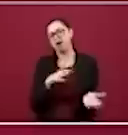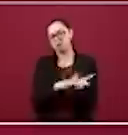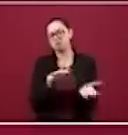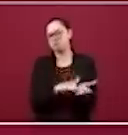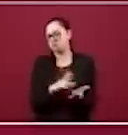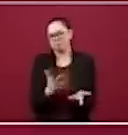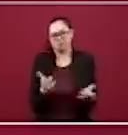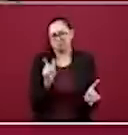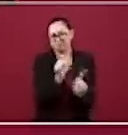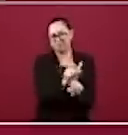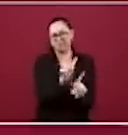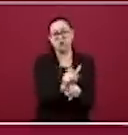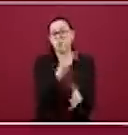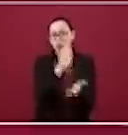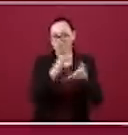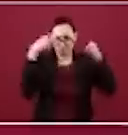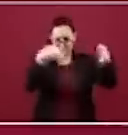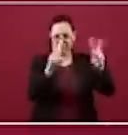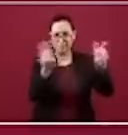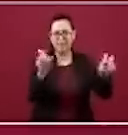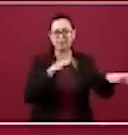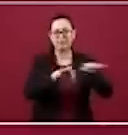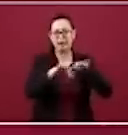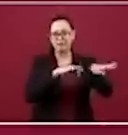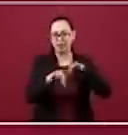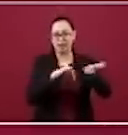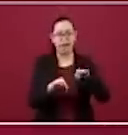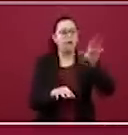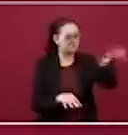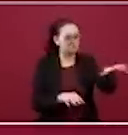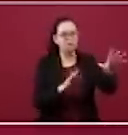protección, para ese trabajo en particular, por esas reacciones,